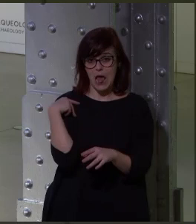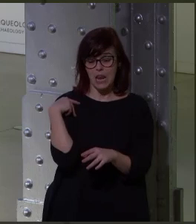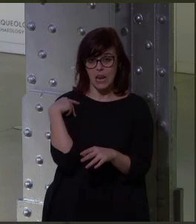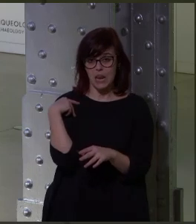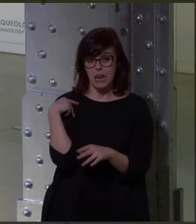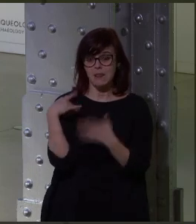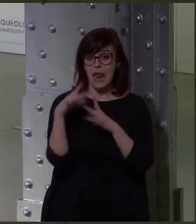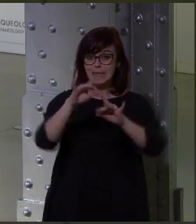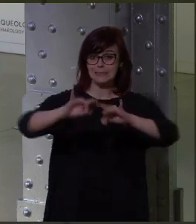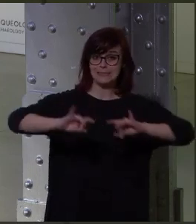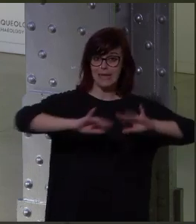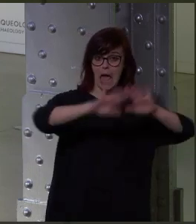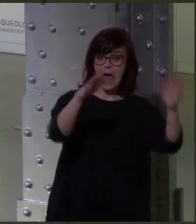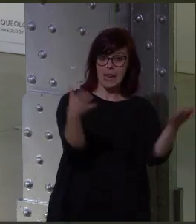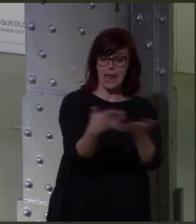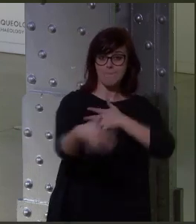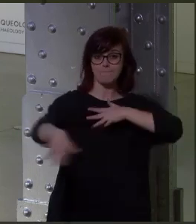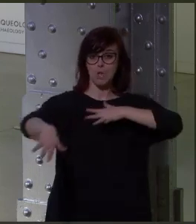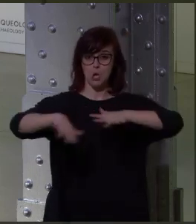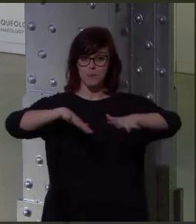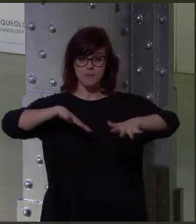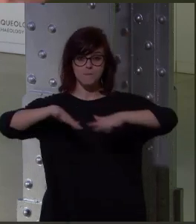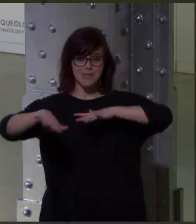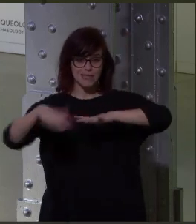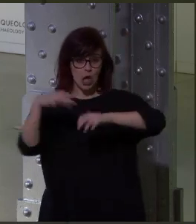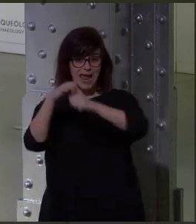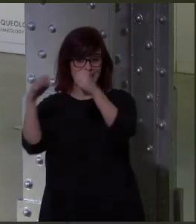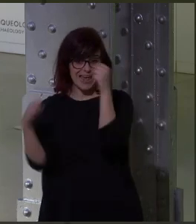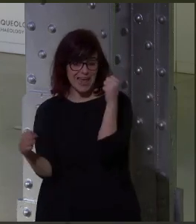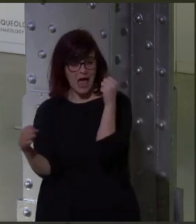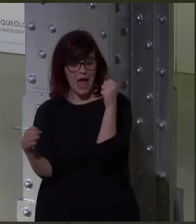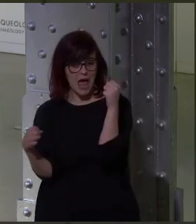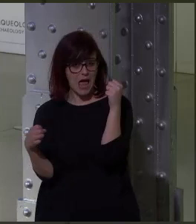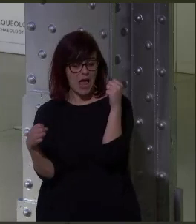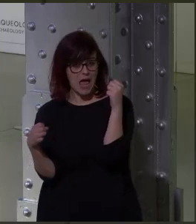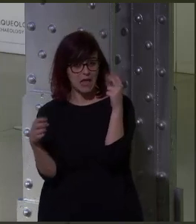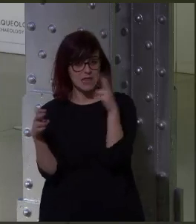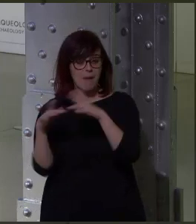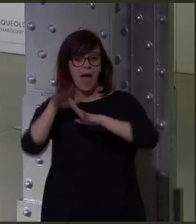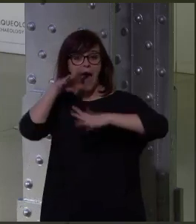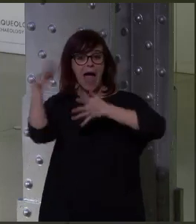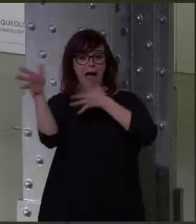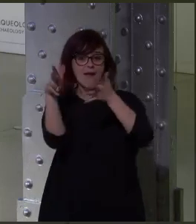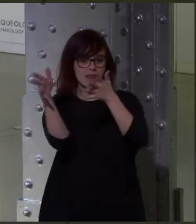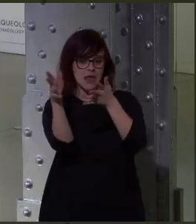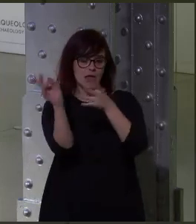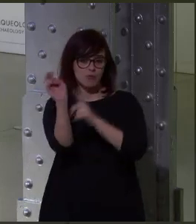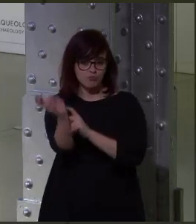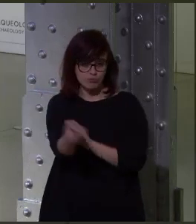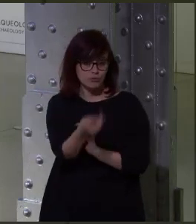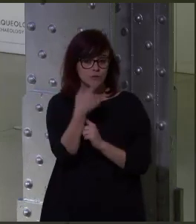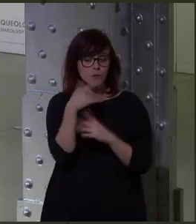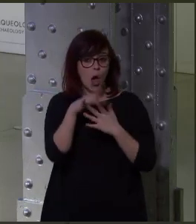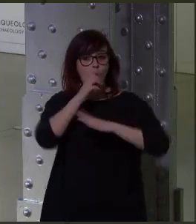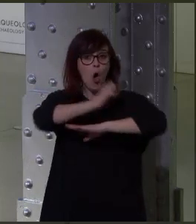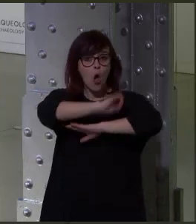de la Tierra, al movimiento energético que tienen las masas de aire, de clima, y que afecta